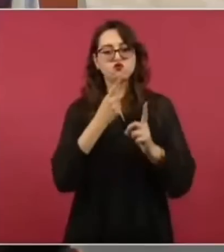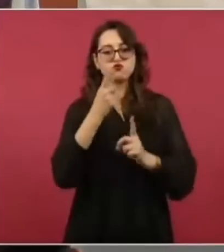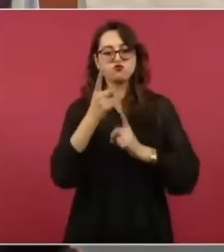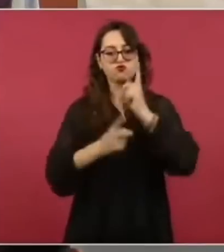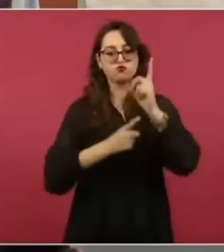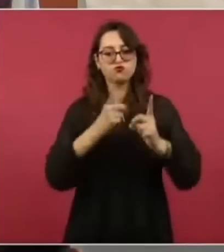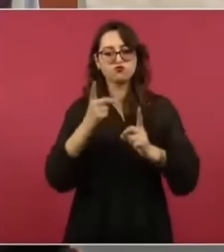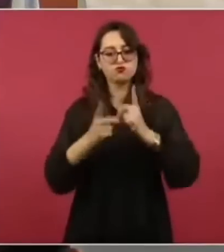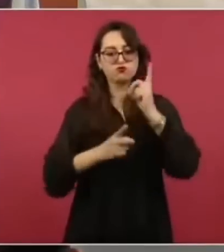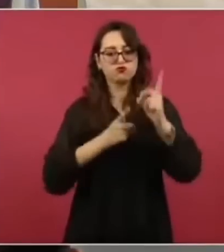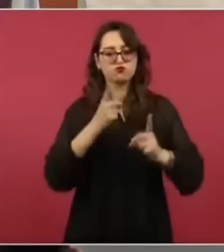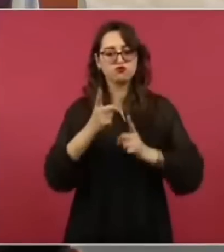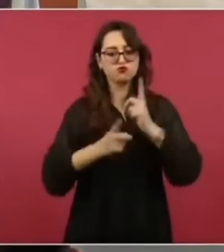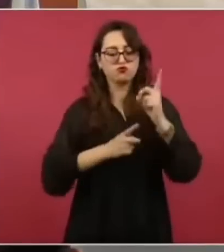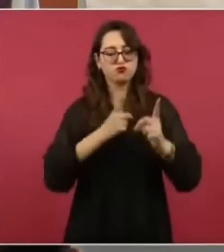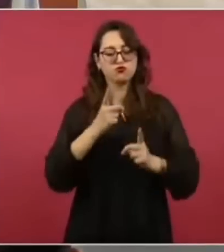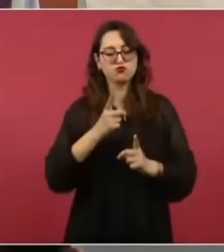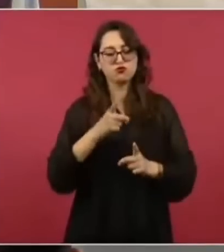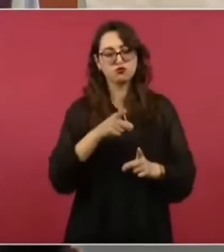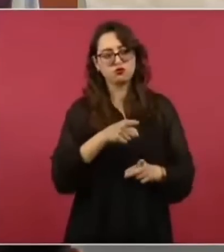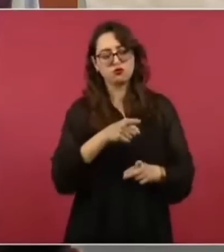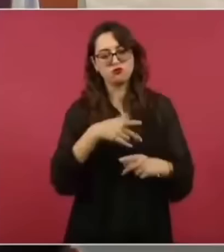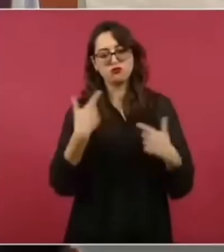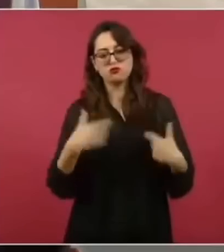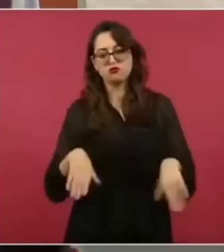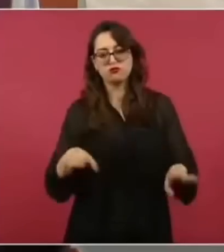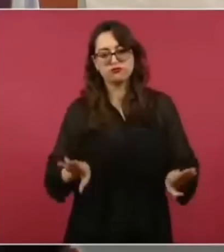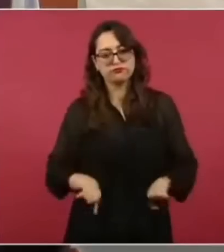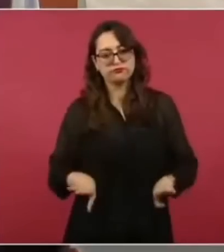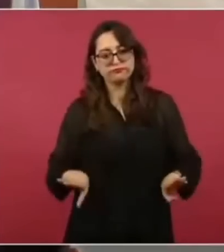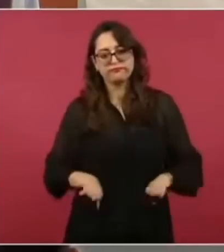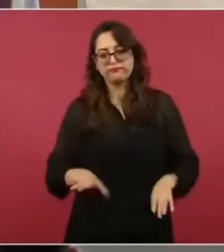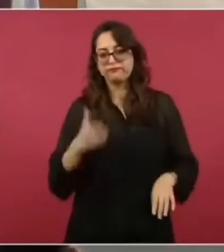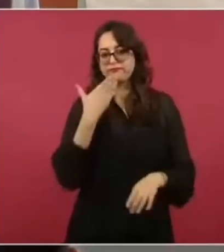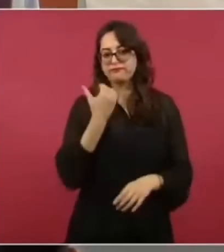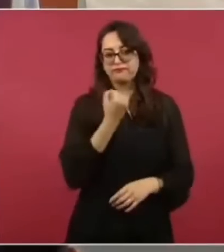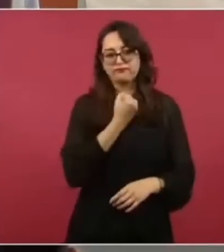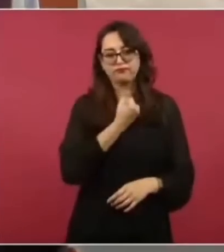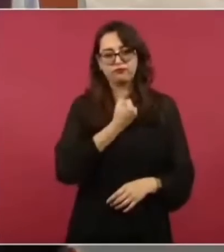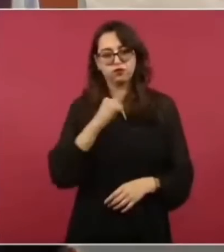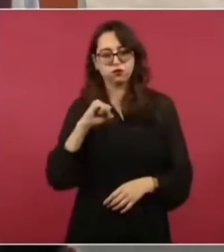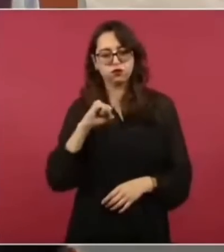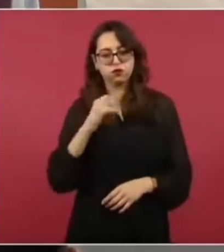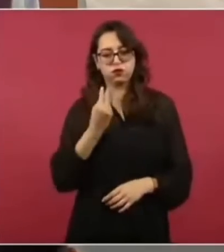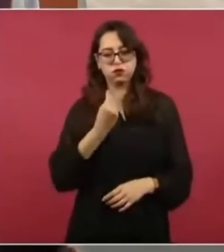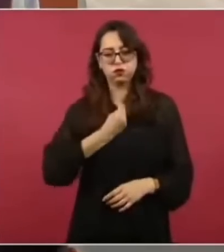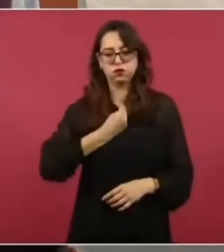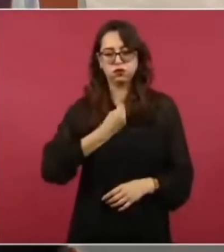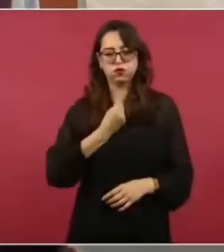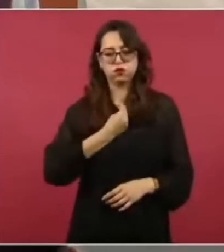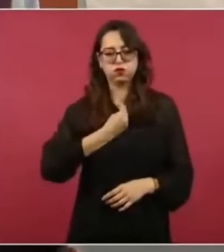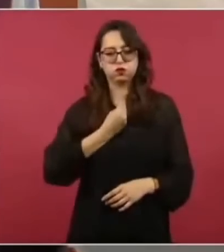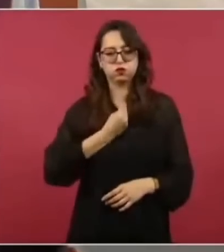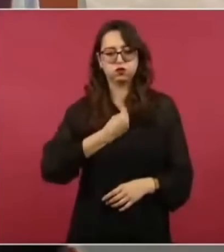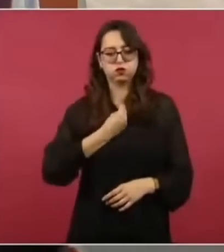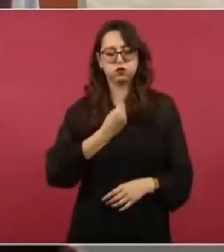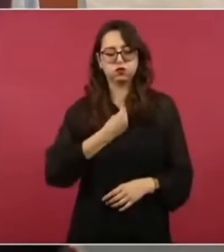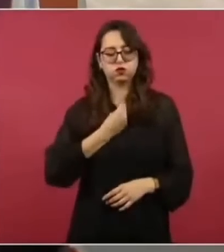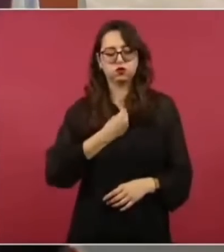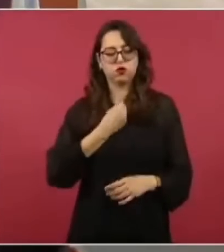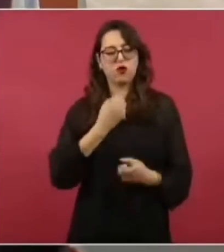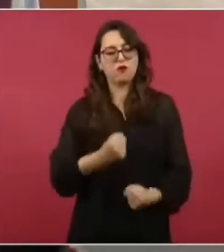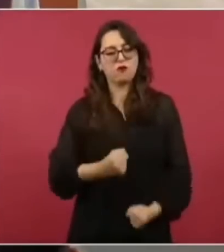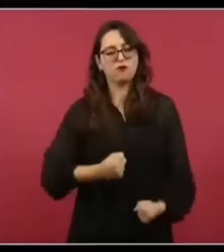ejemplar por su fortaleza espiritual, por